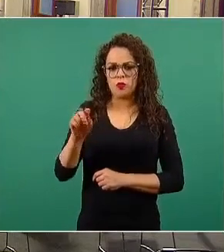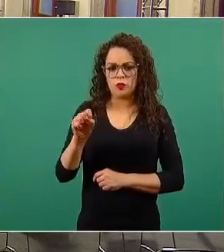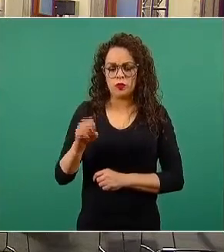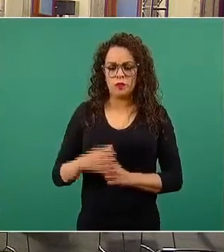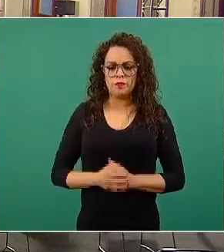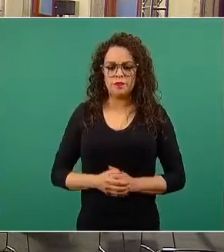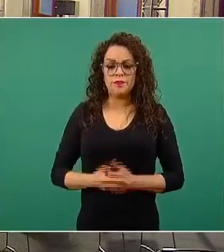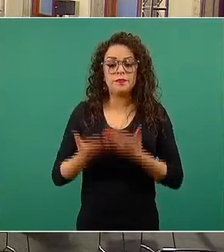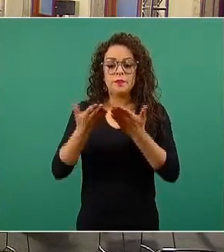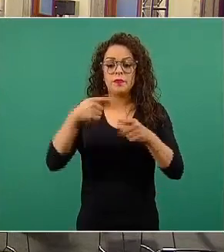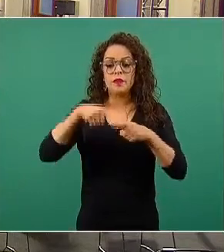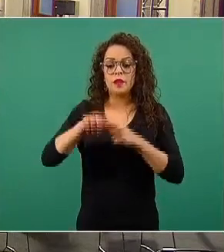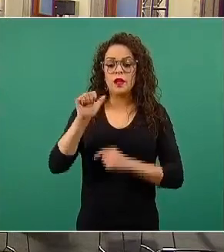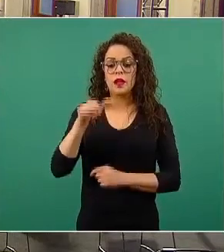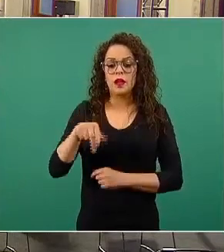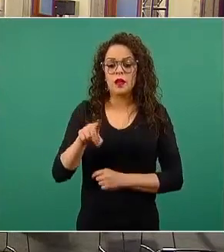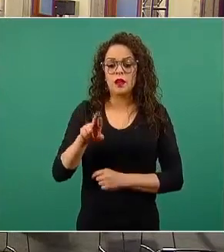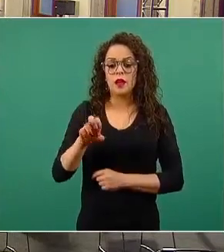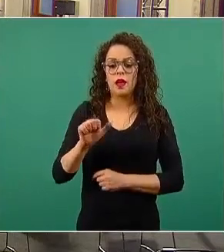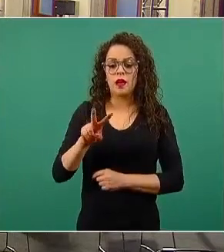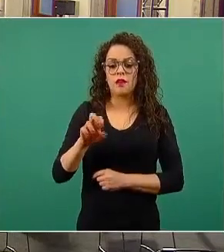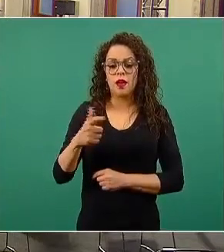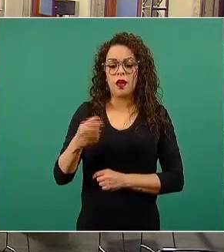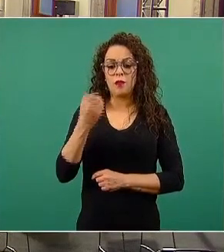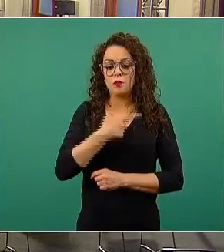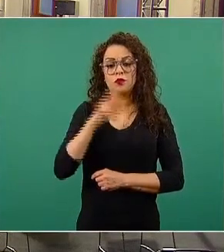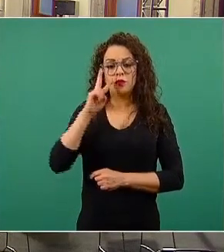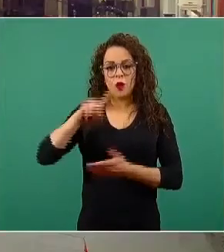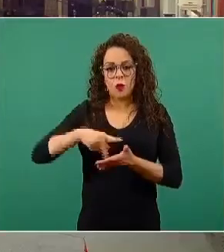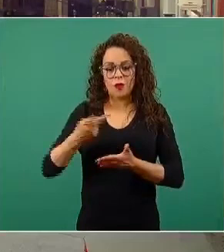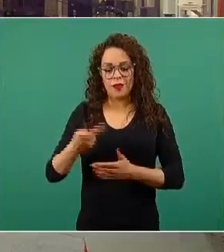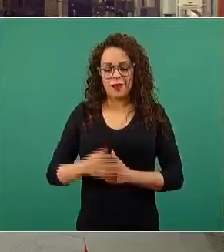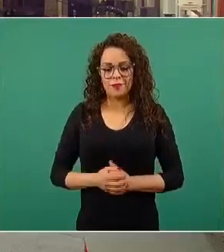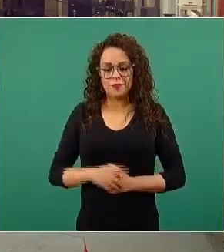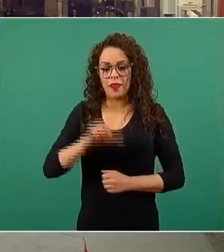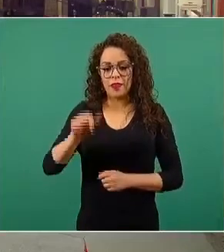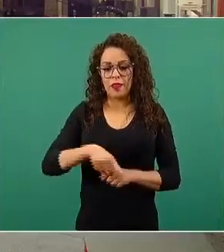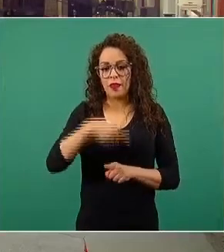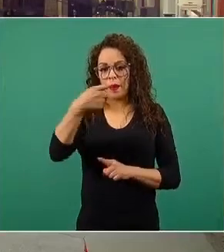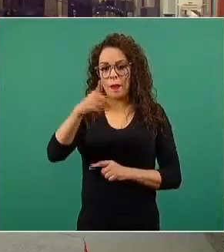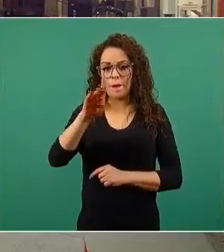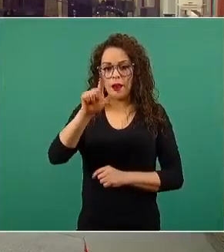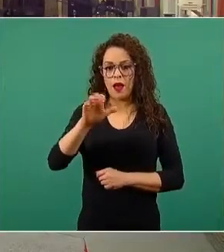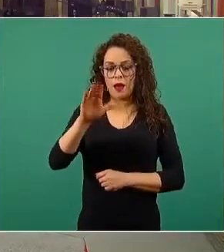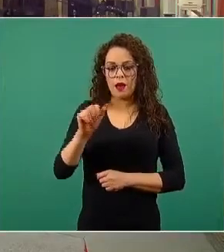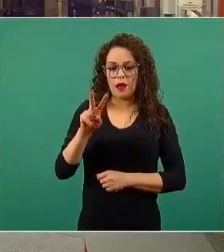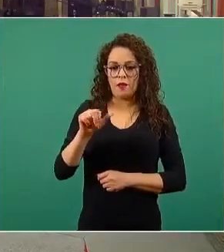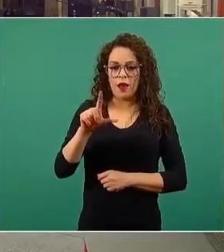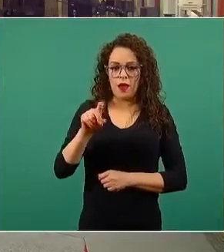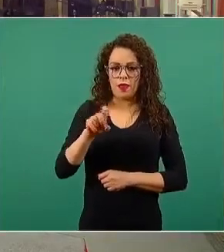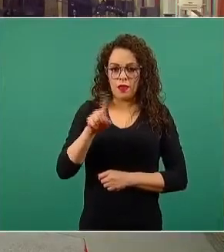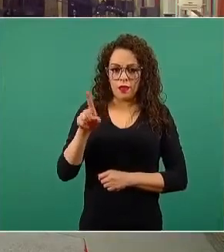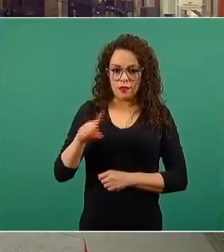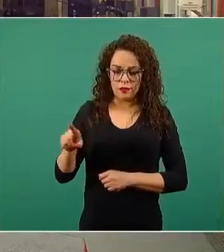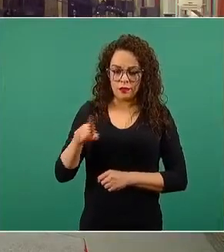Andrea Vega de Animal Político, nos da gusto verla de regreso. Nos seguimos con Blanca Valadez de Milenio y vamos